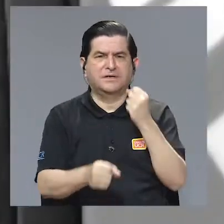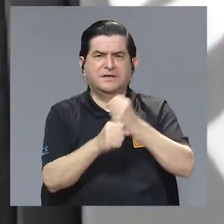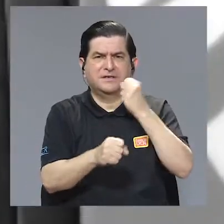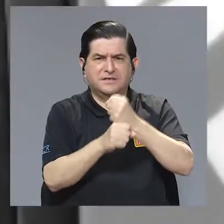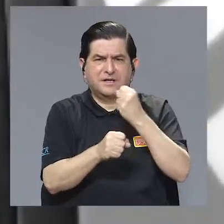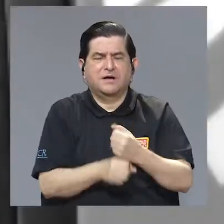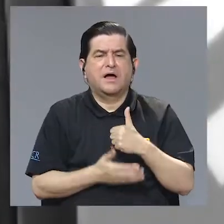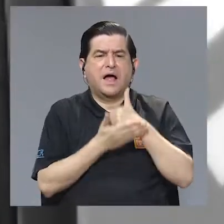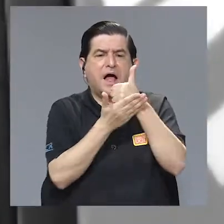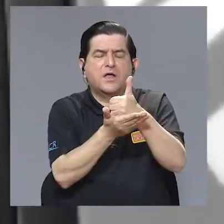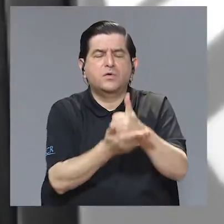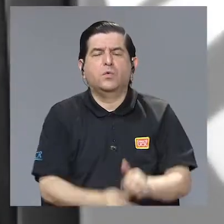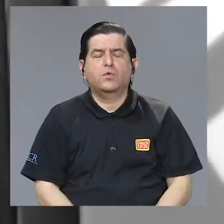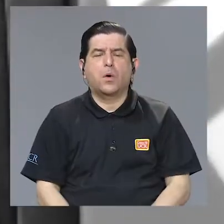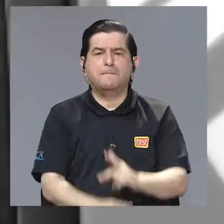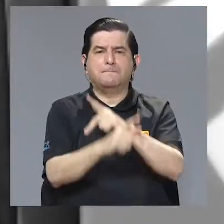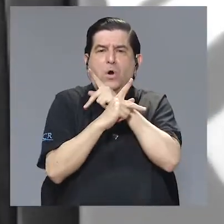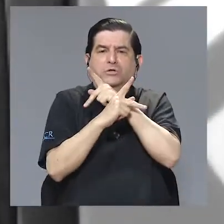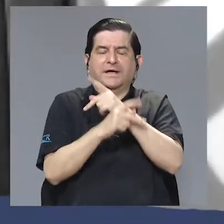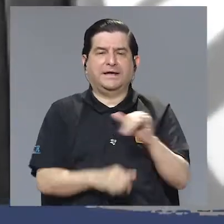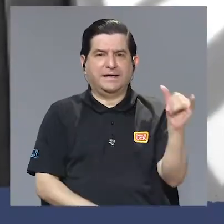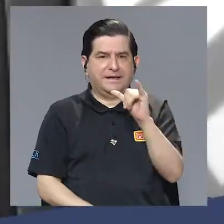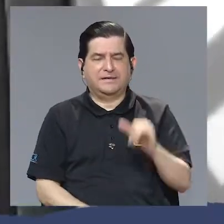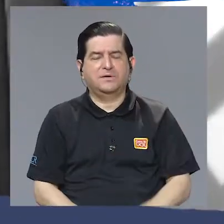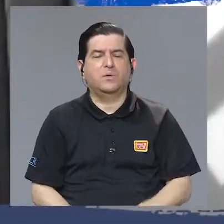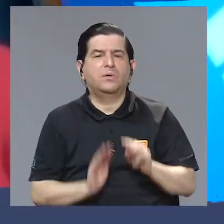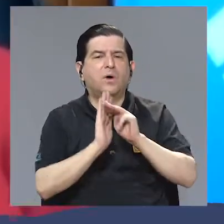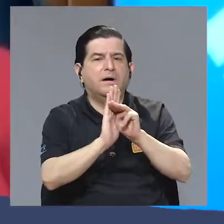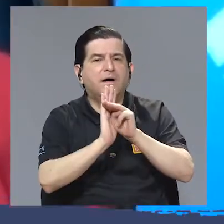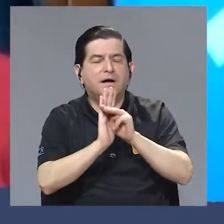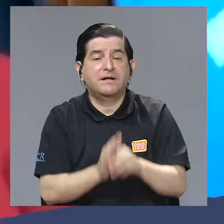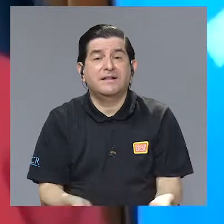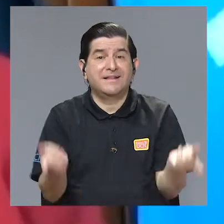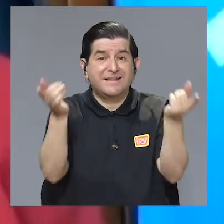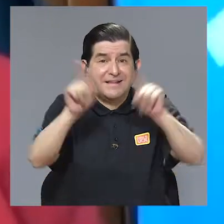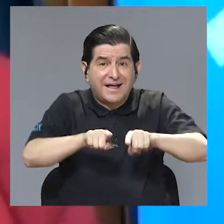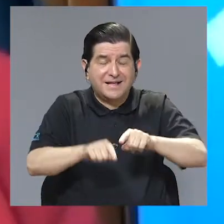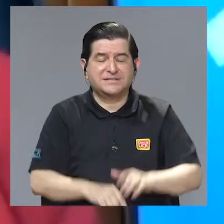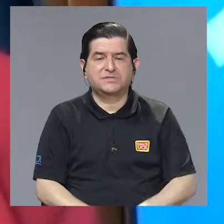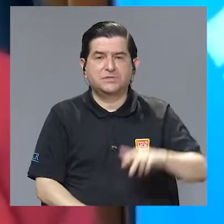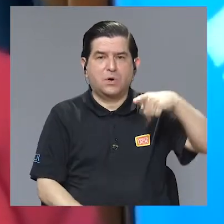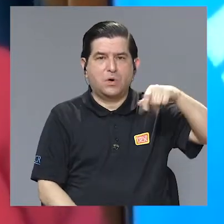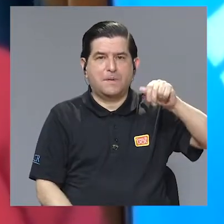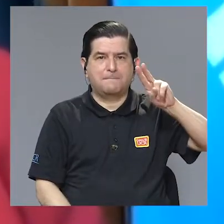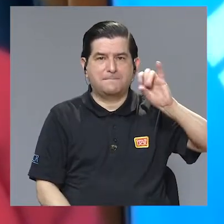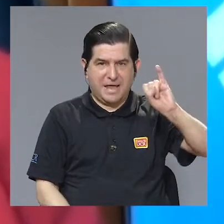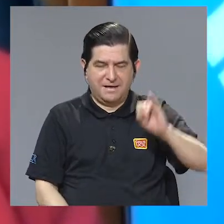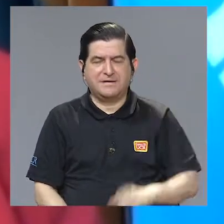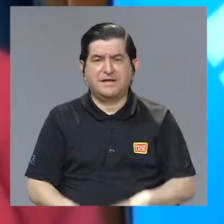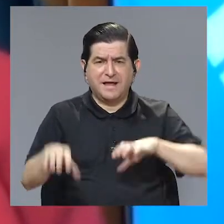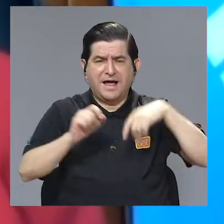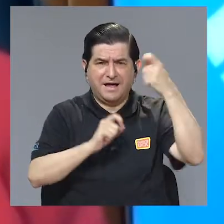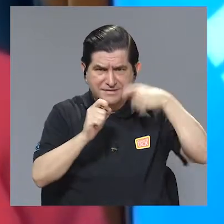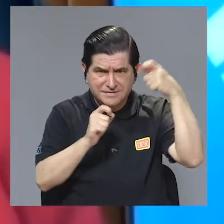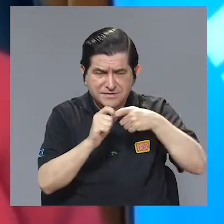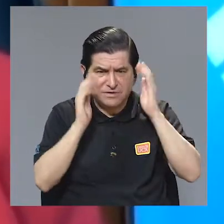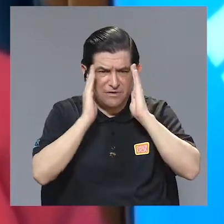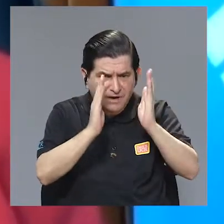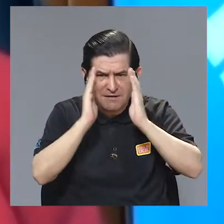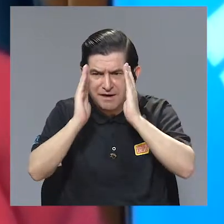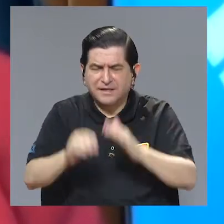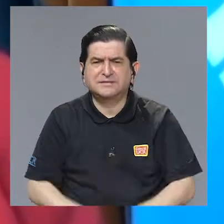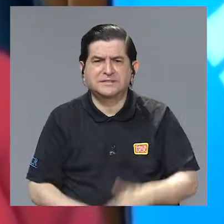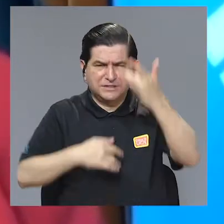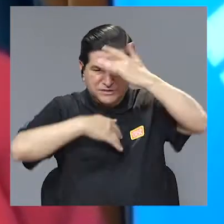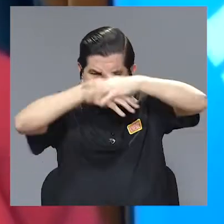El trabajo con el bono proteger también fue otra modalidad, y en el caso del patronato, pues acciones muy concretas para